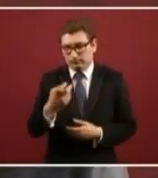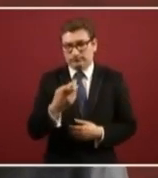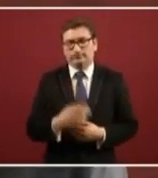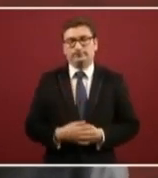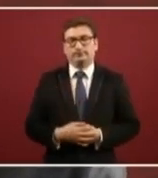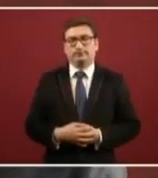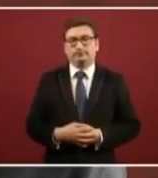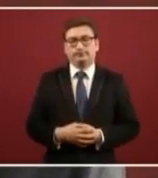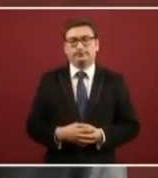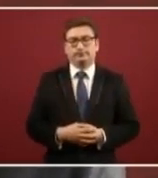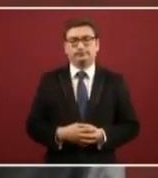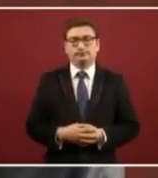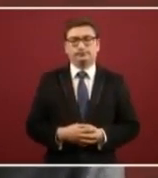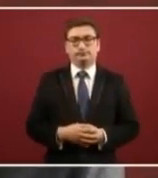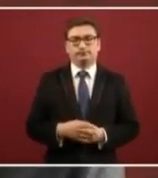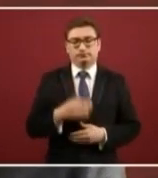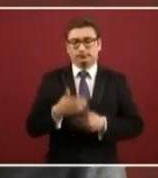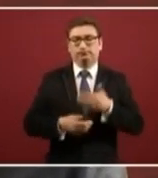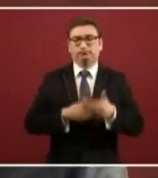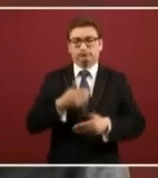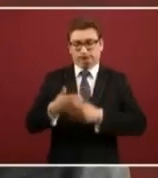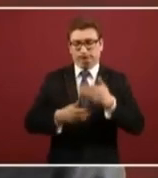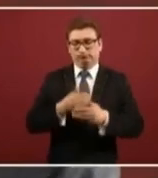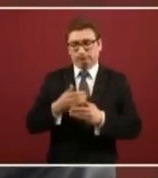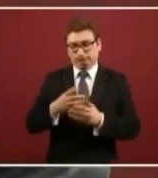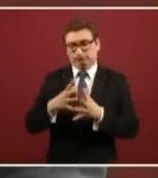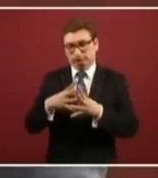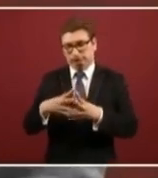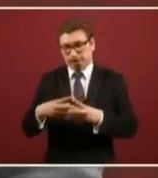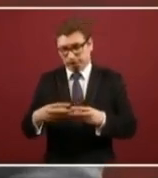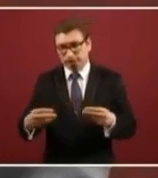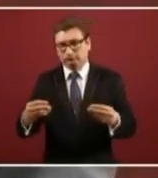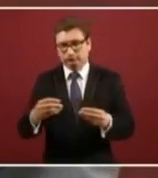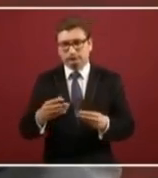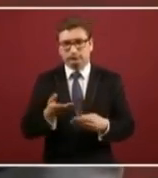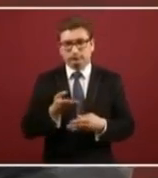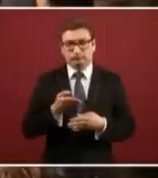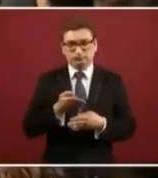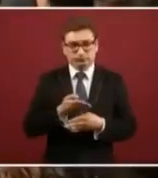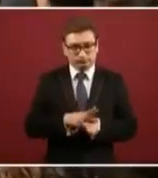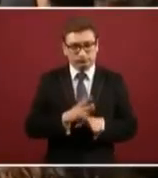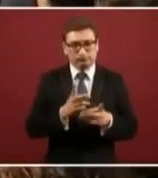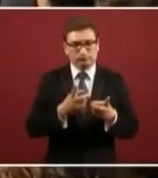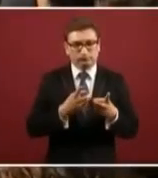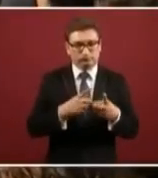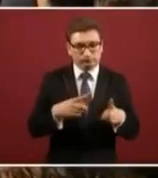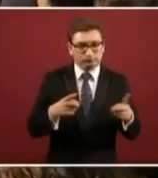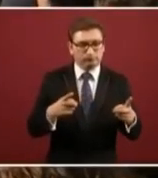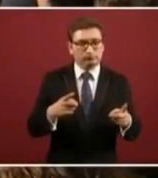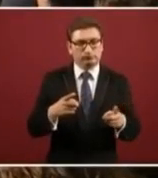va a resolver. Ya la banca de desarrollo no va a estar